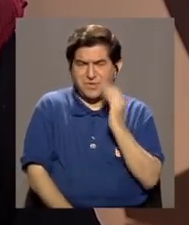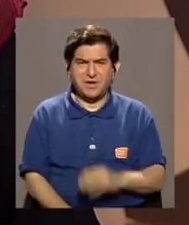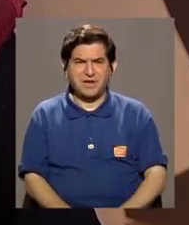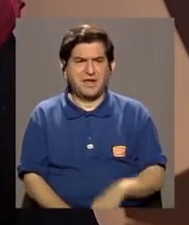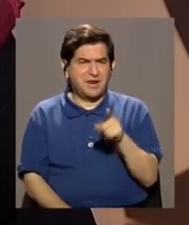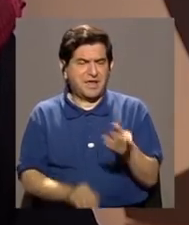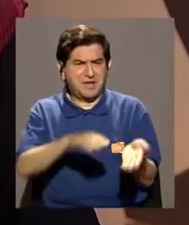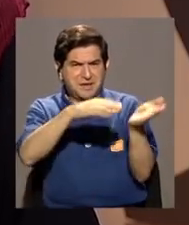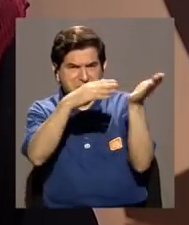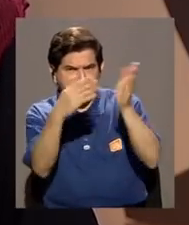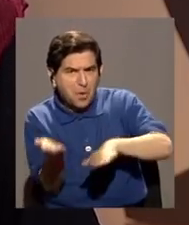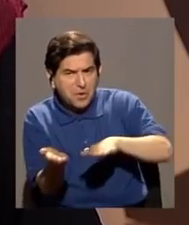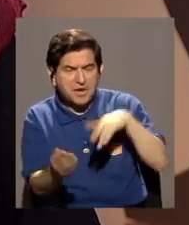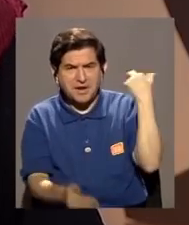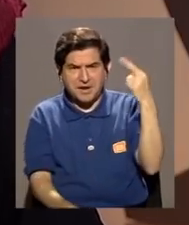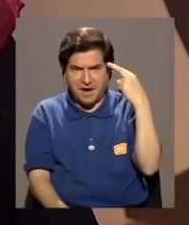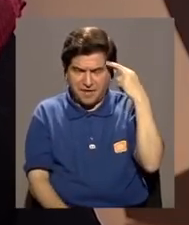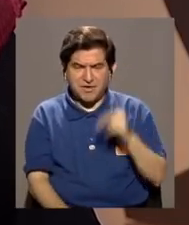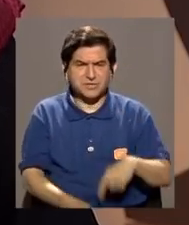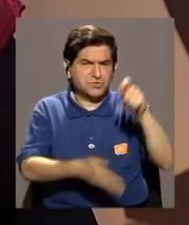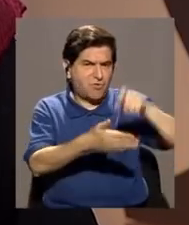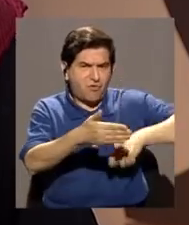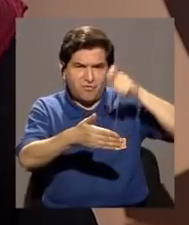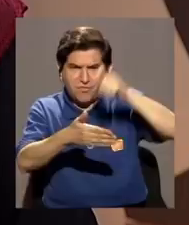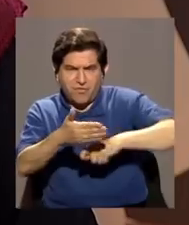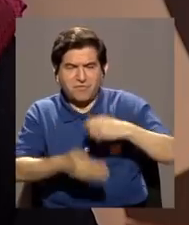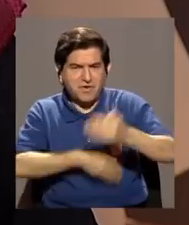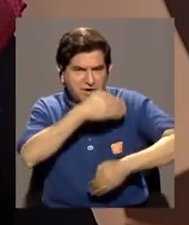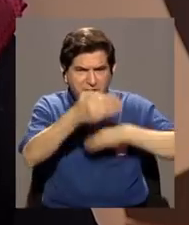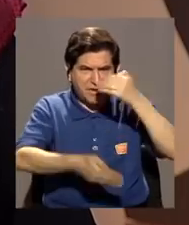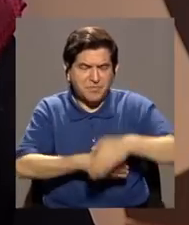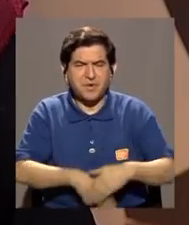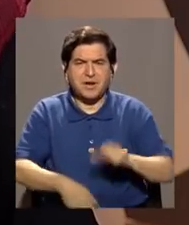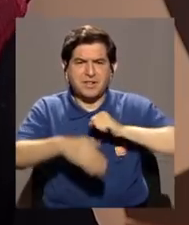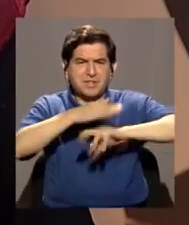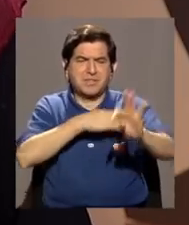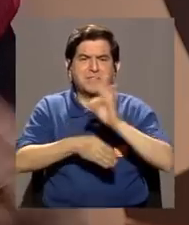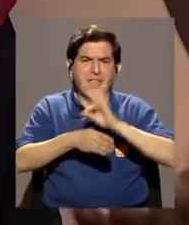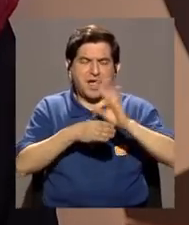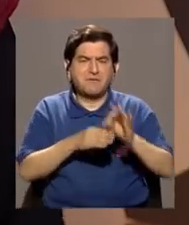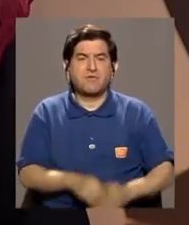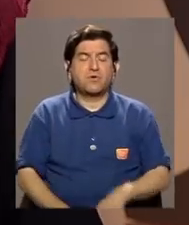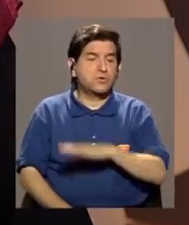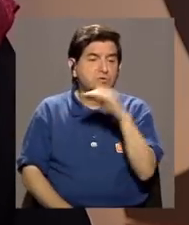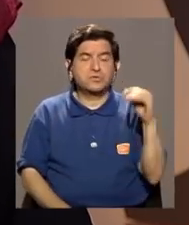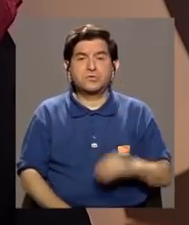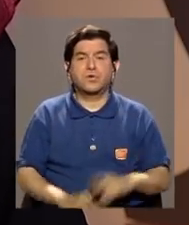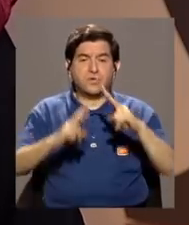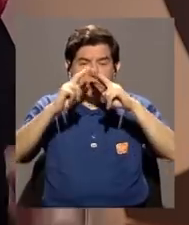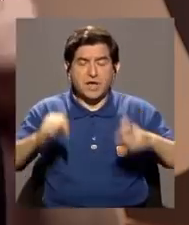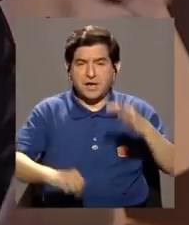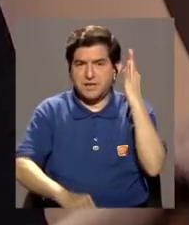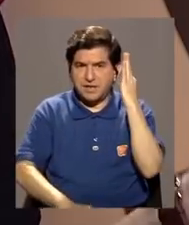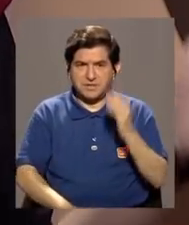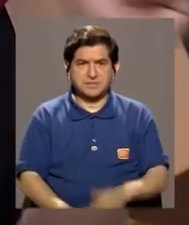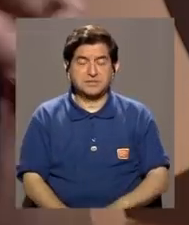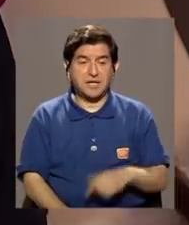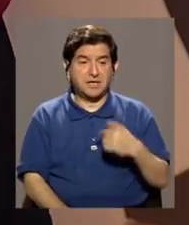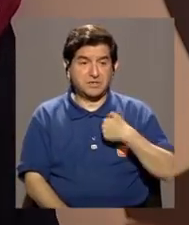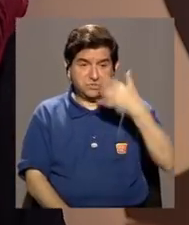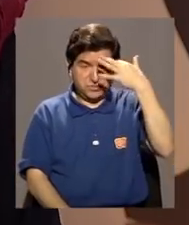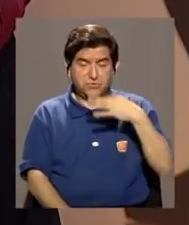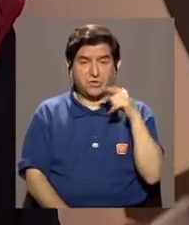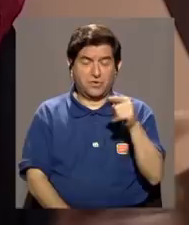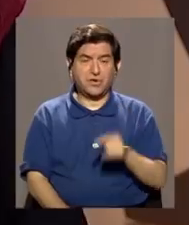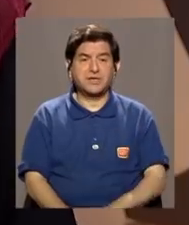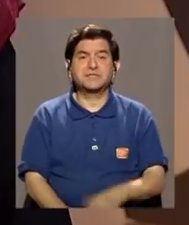que han muerto porque no se ha firmado ese protocolo de aborto terapeútico y hacer un recuento de esos mujeres yo creo que el conozco a la familia